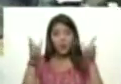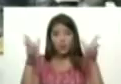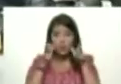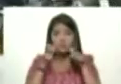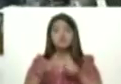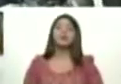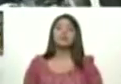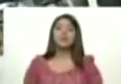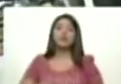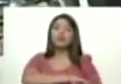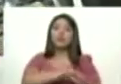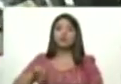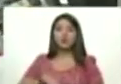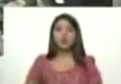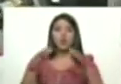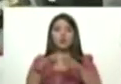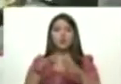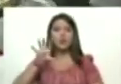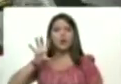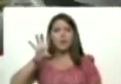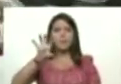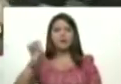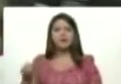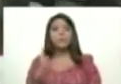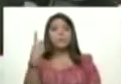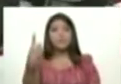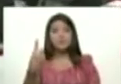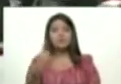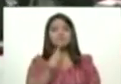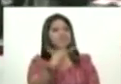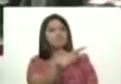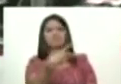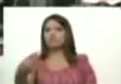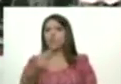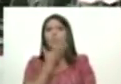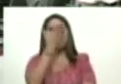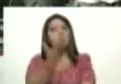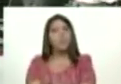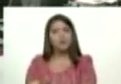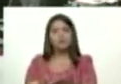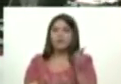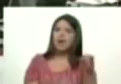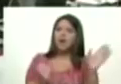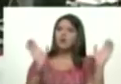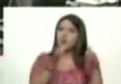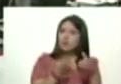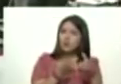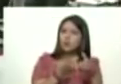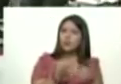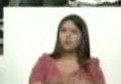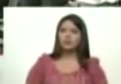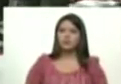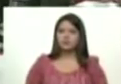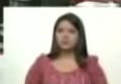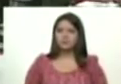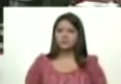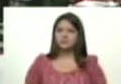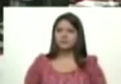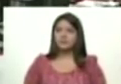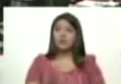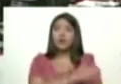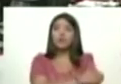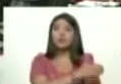en nombre del Bloque de la Patria, primero que nada queremos negar la propuesta que ha presentado las fracciones de la